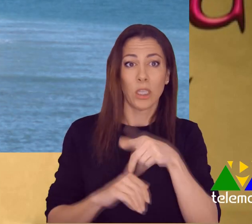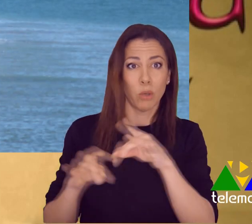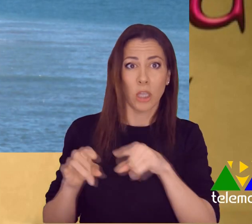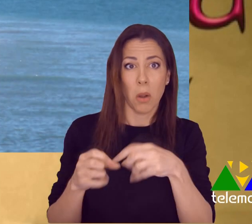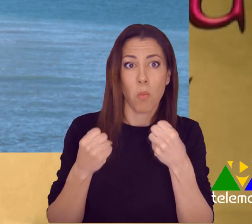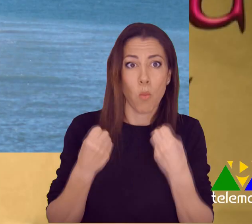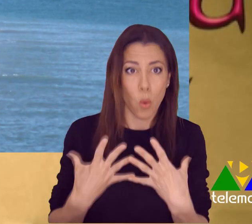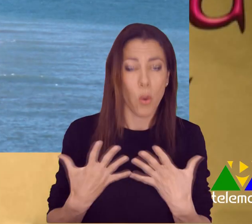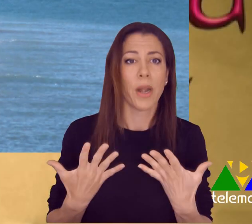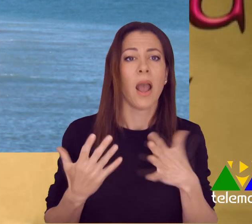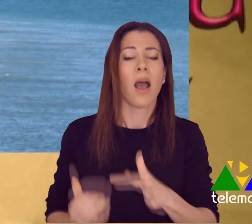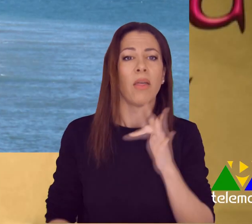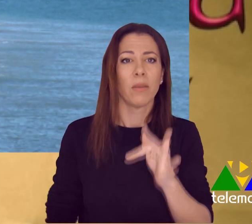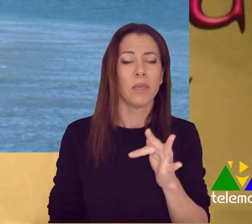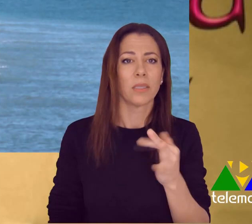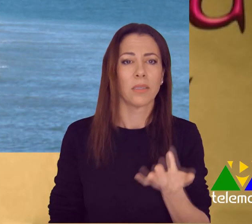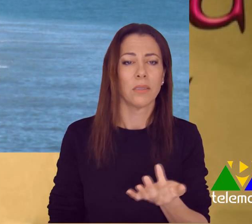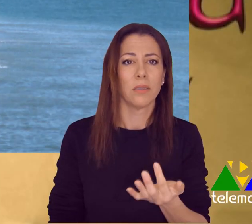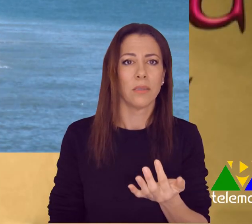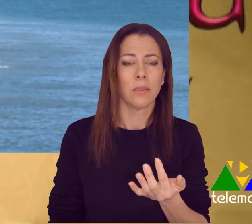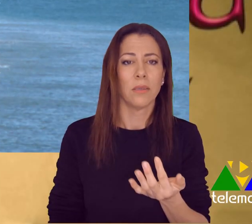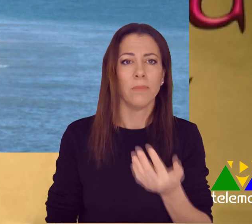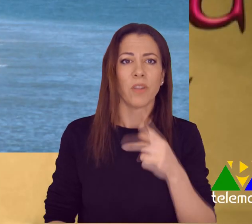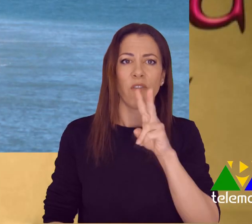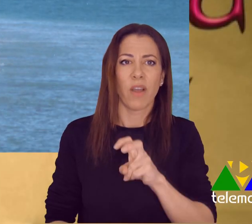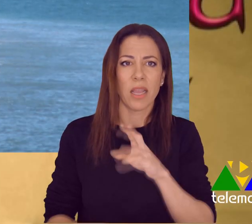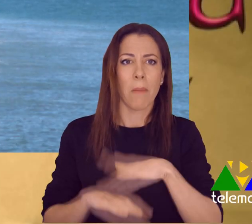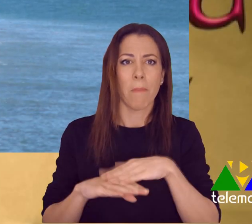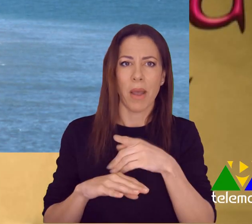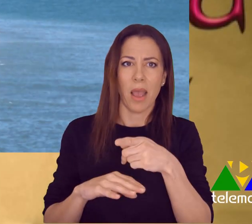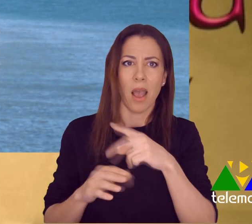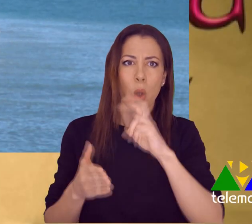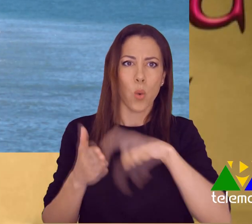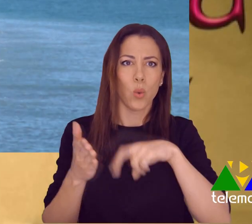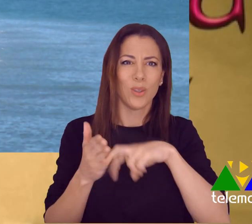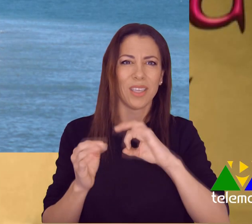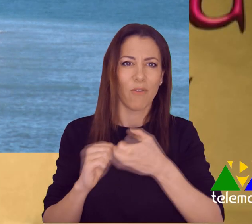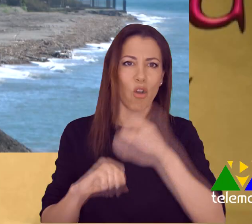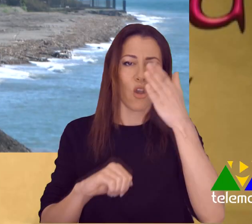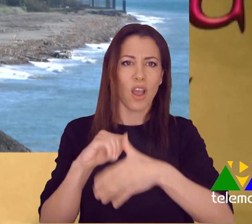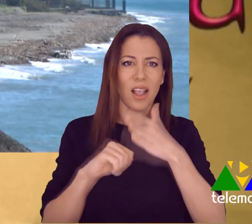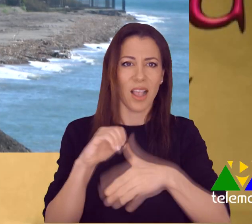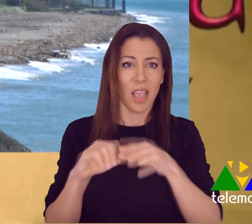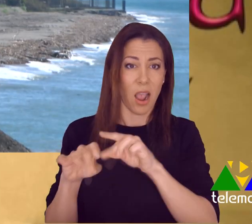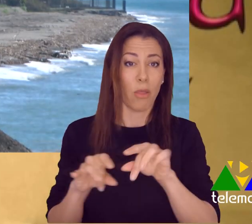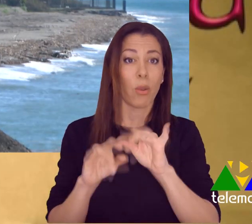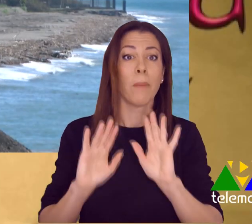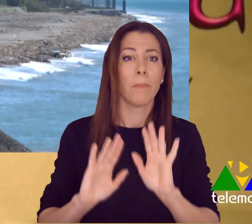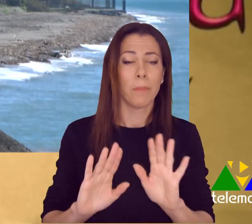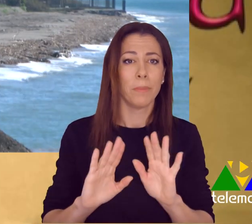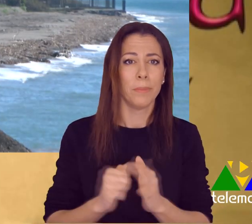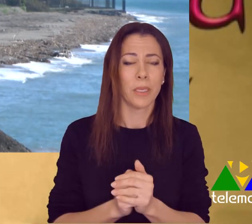muy salitrosas, pero evidentemente valían todavía para el cultivo de la caña de azúcar. El caso es